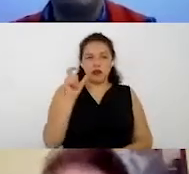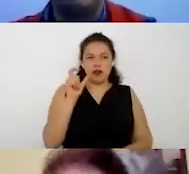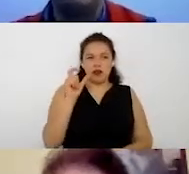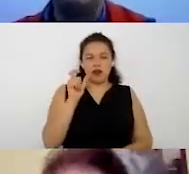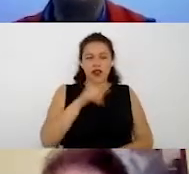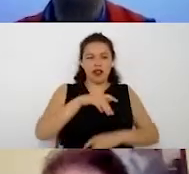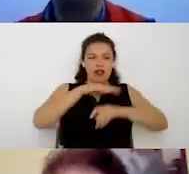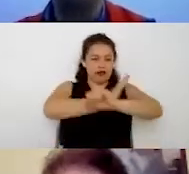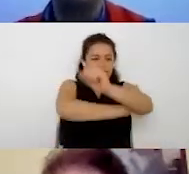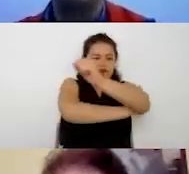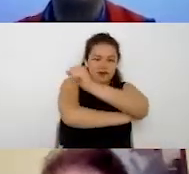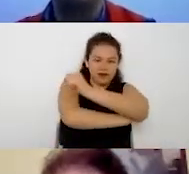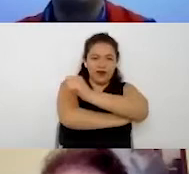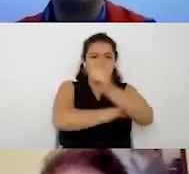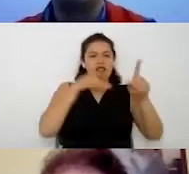directa?